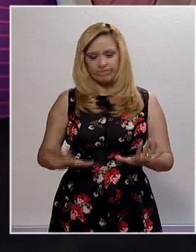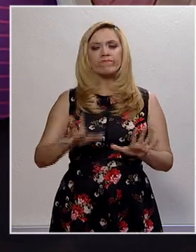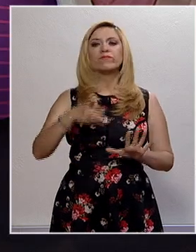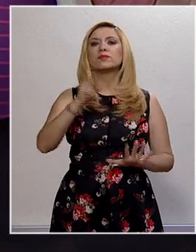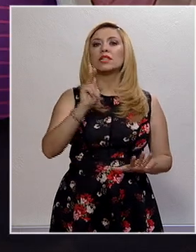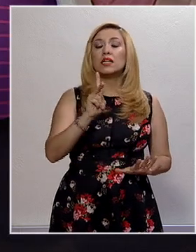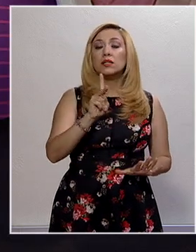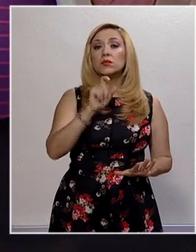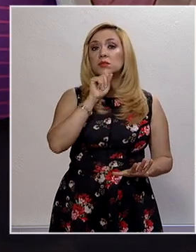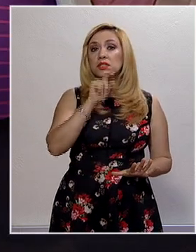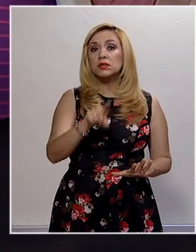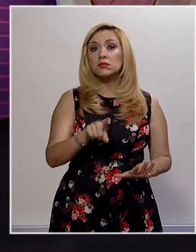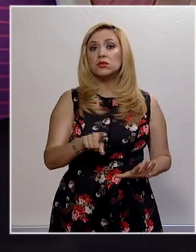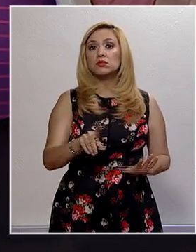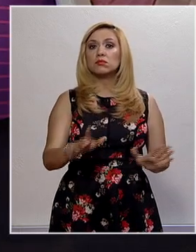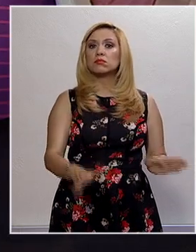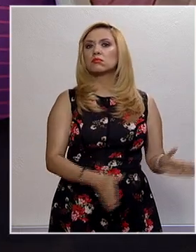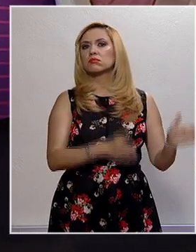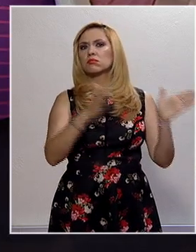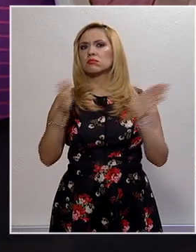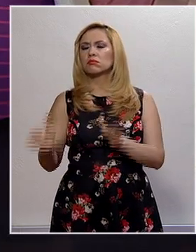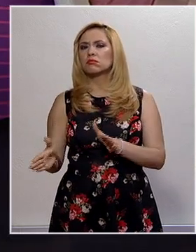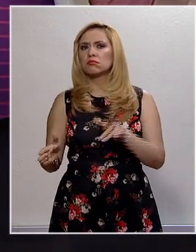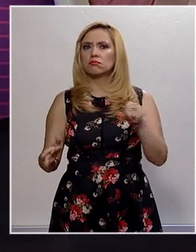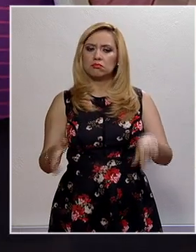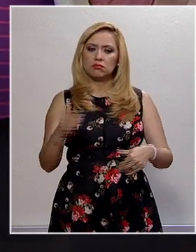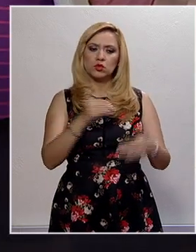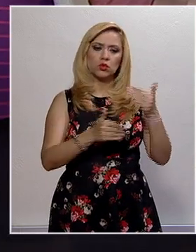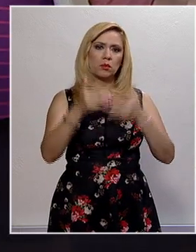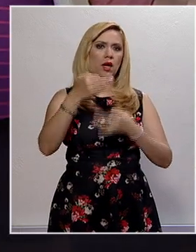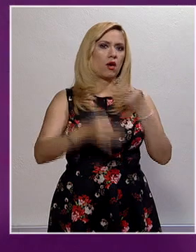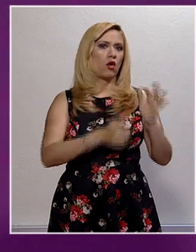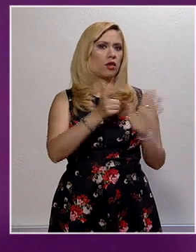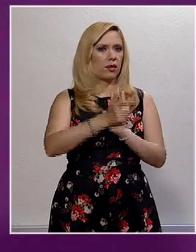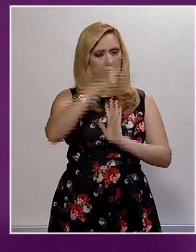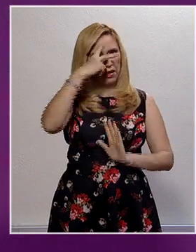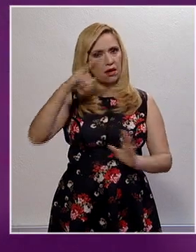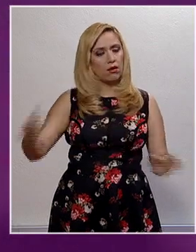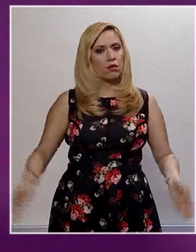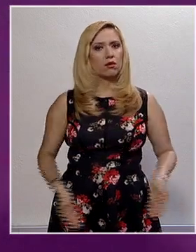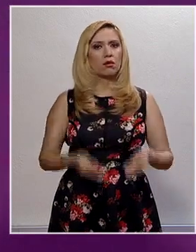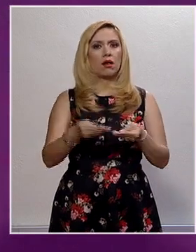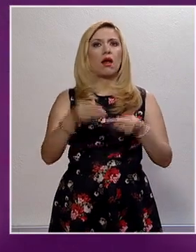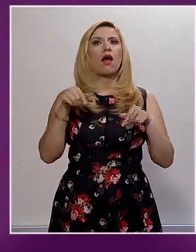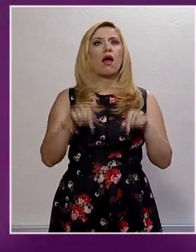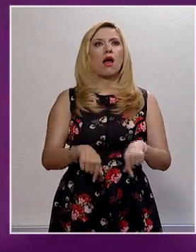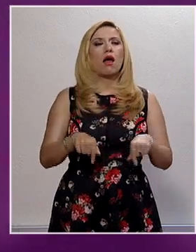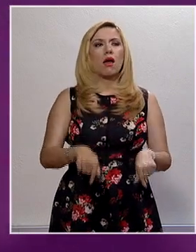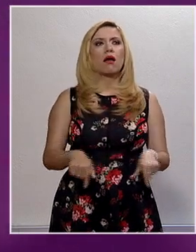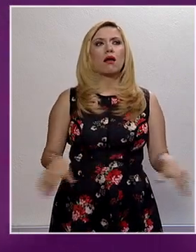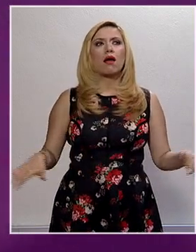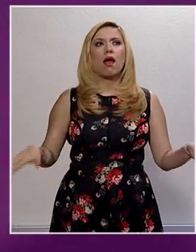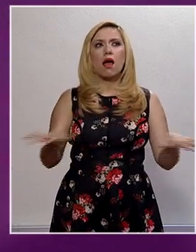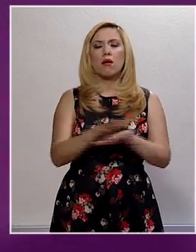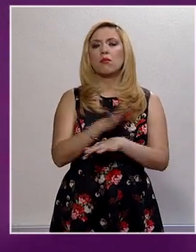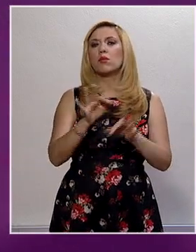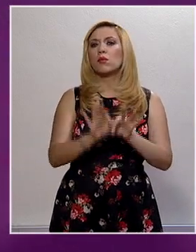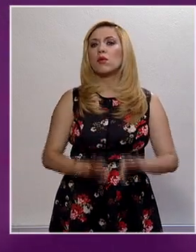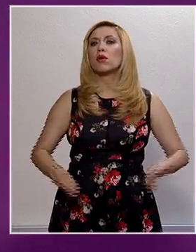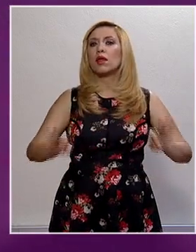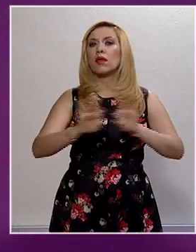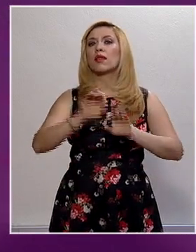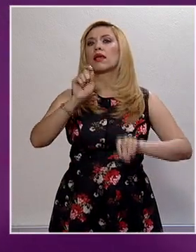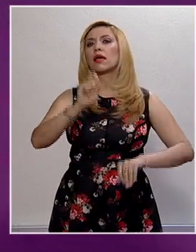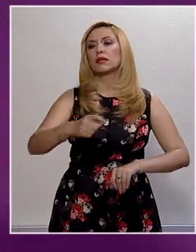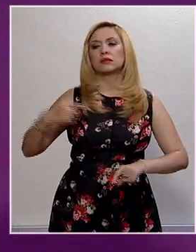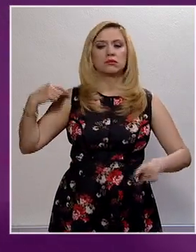se recibe, ¿no? En casos posteriores por la Suprema Corte Mexicana. Yo creo que ha habido un cambio muy importante en